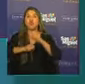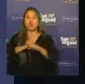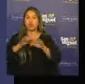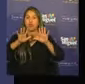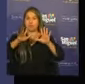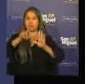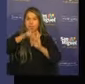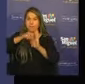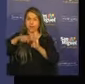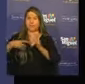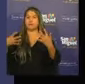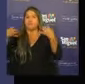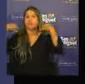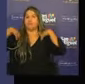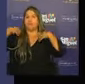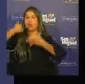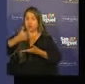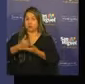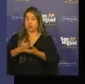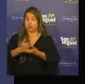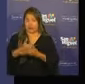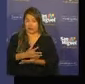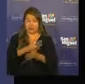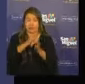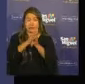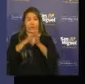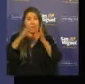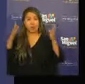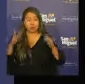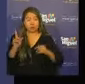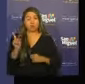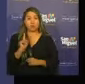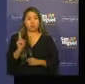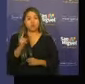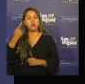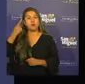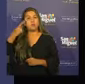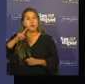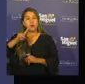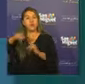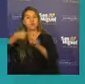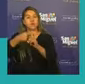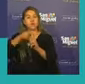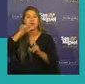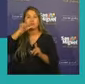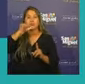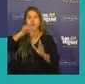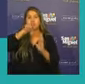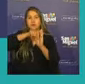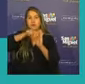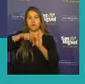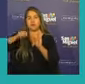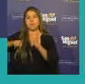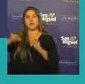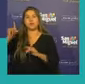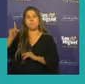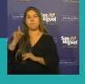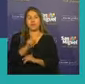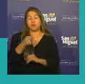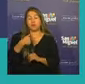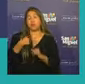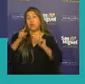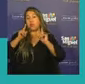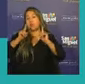gestión, que no es tanto, pero, y además son 6 meses menos de lo que deberíamos